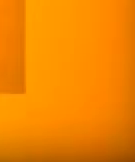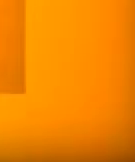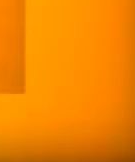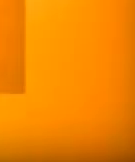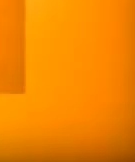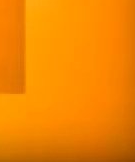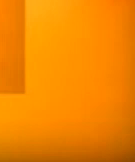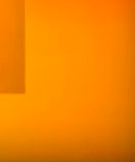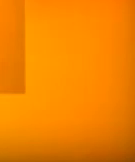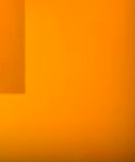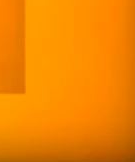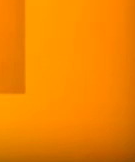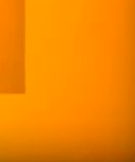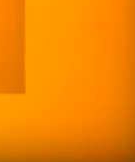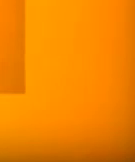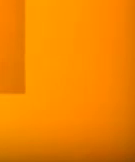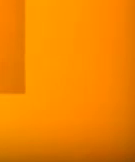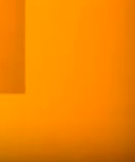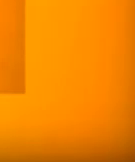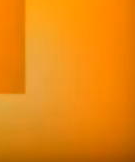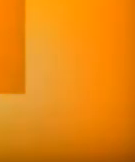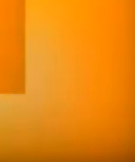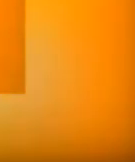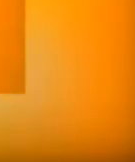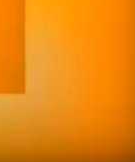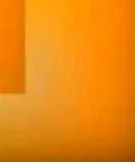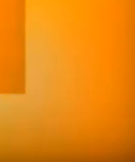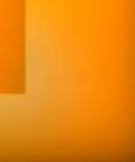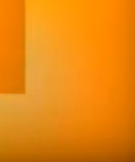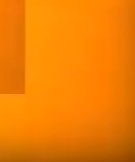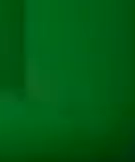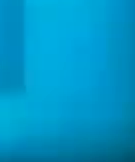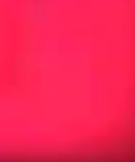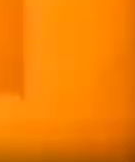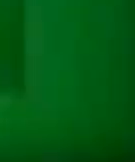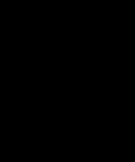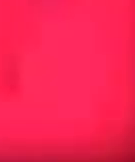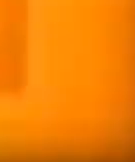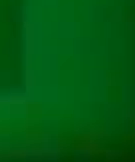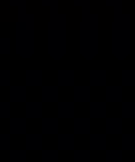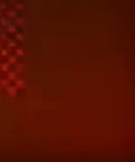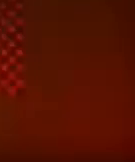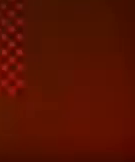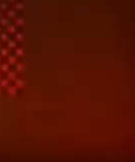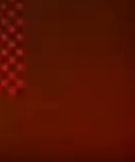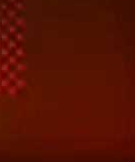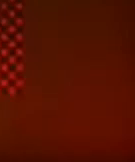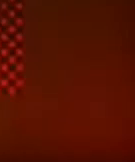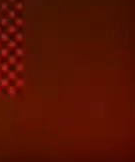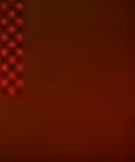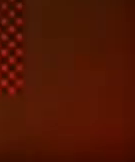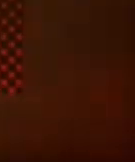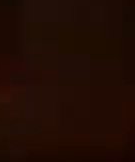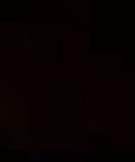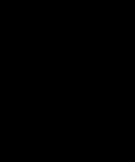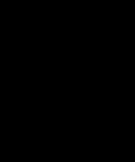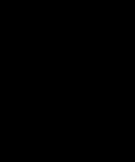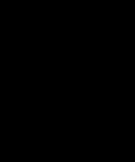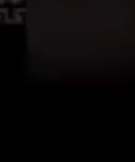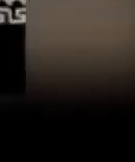Que la plática se ponga interesante, jocosa y estimulante. Dicharacherías.